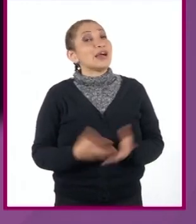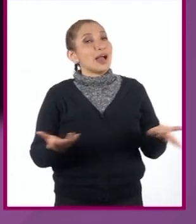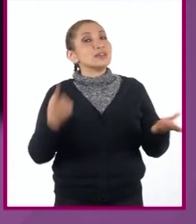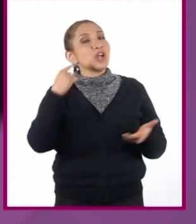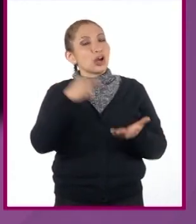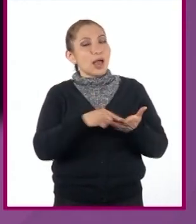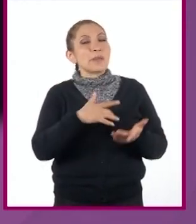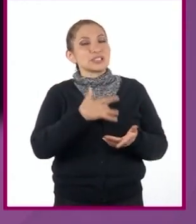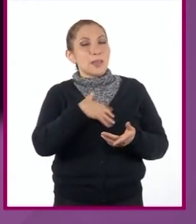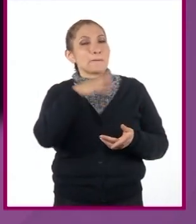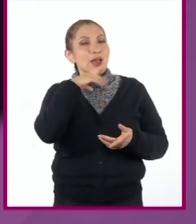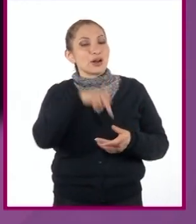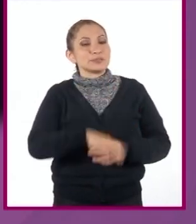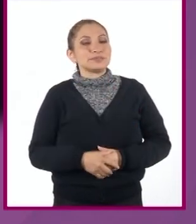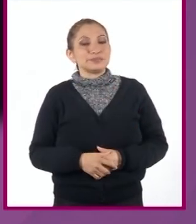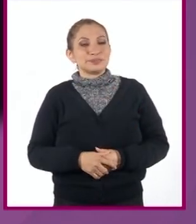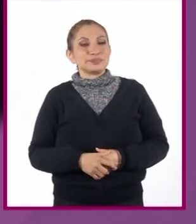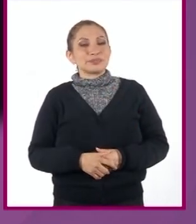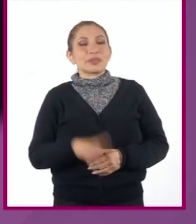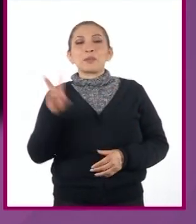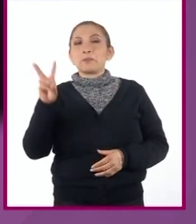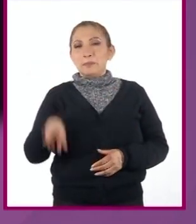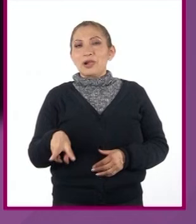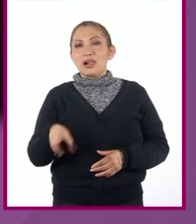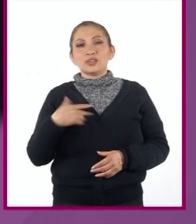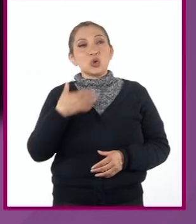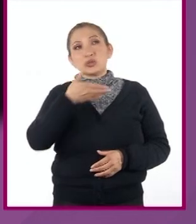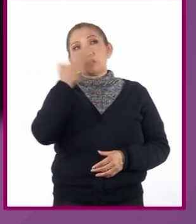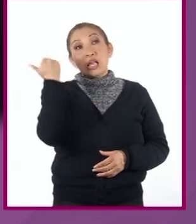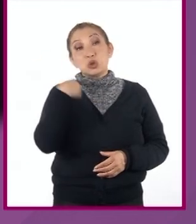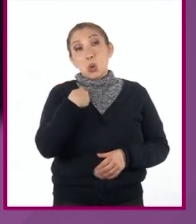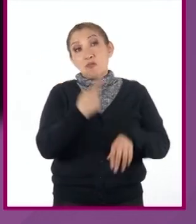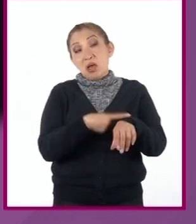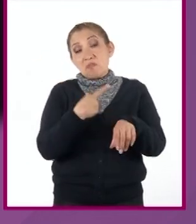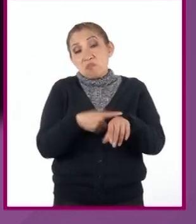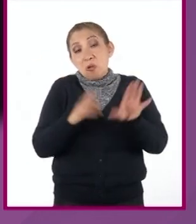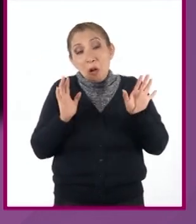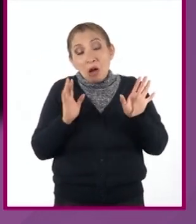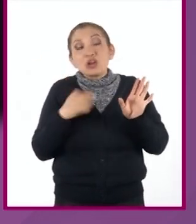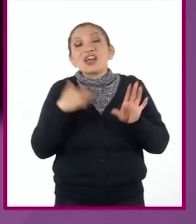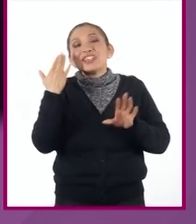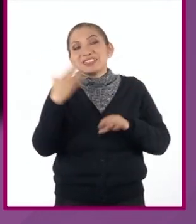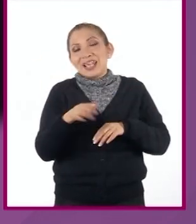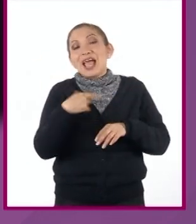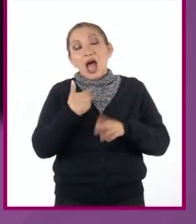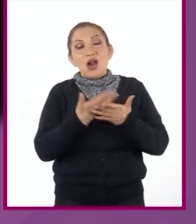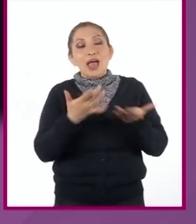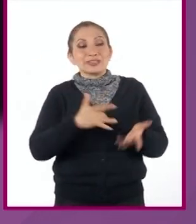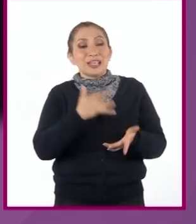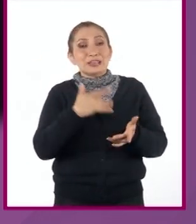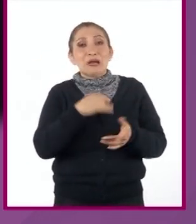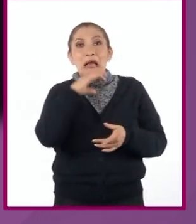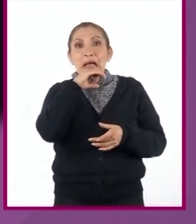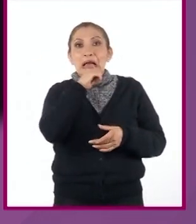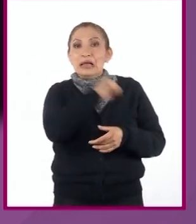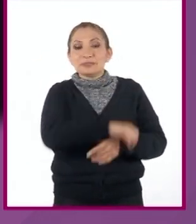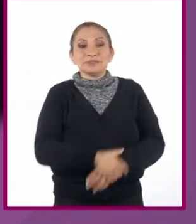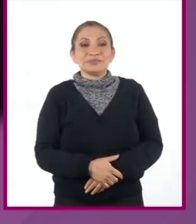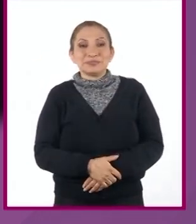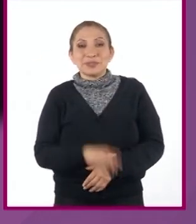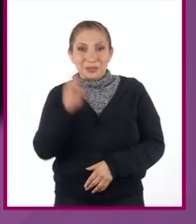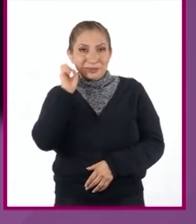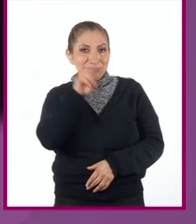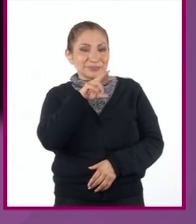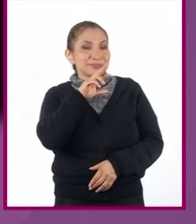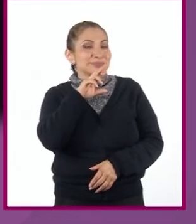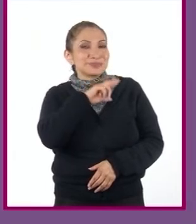Creo que ya me siento mejor. En verdad, no sé si me iba a enfermar. Lo que sí es que ahora siento un poco de calor. Nos vemos